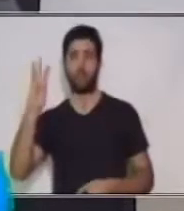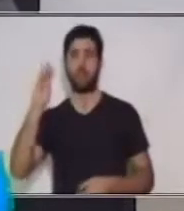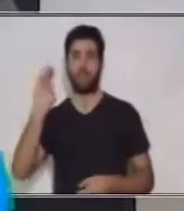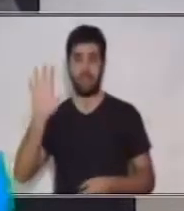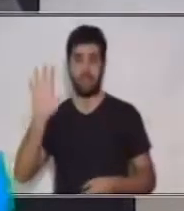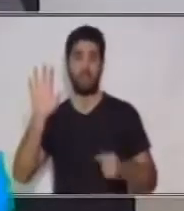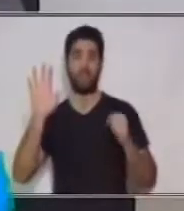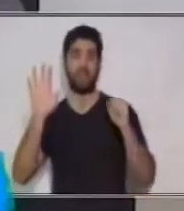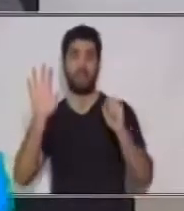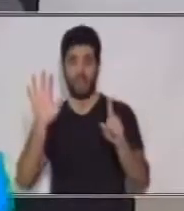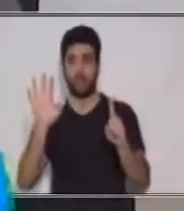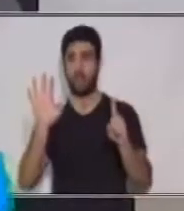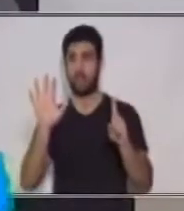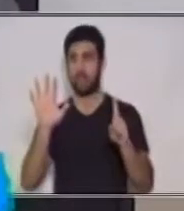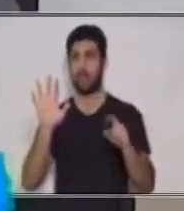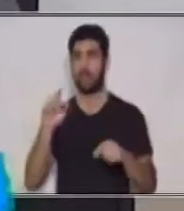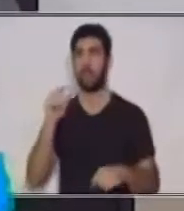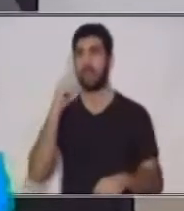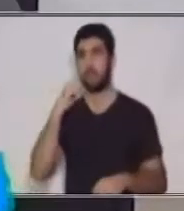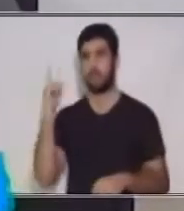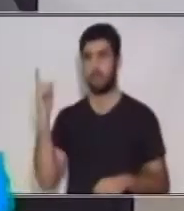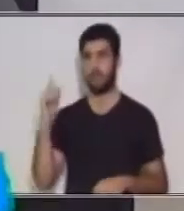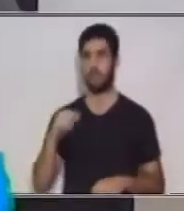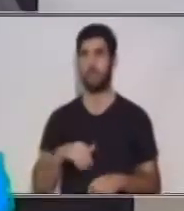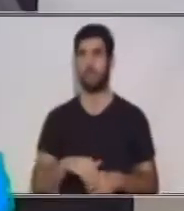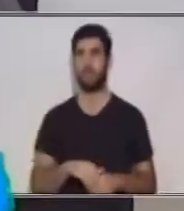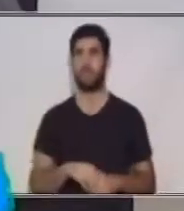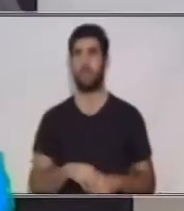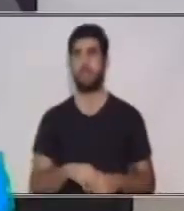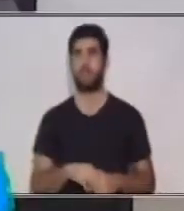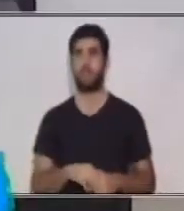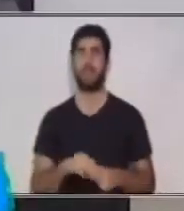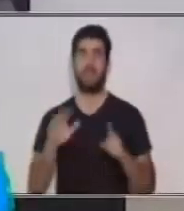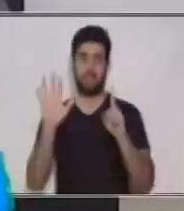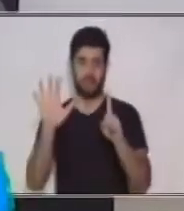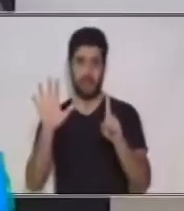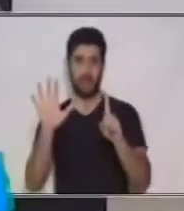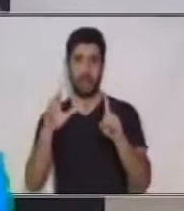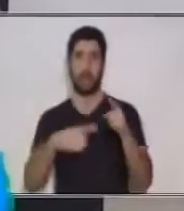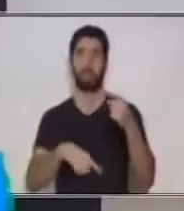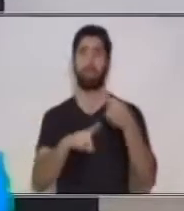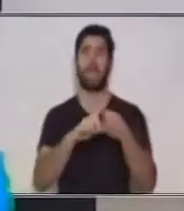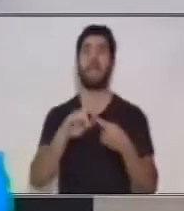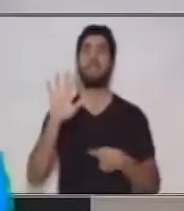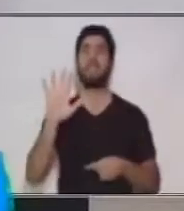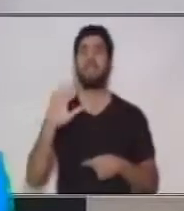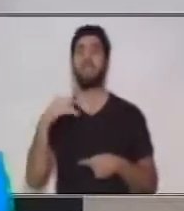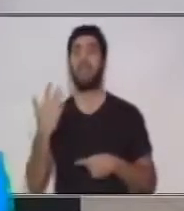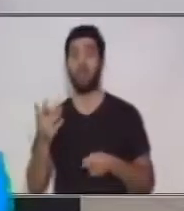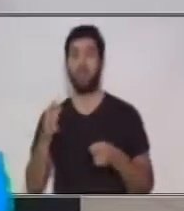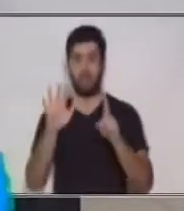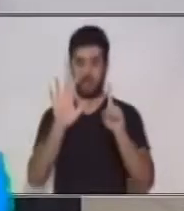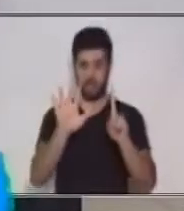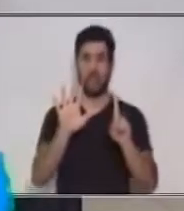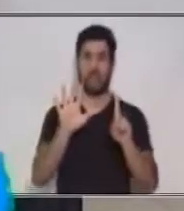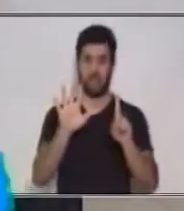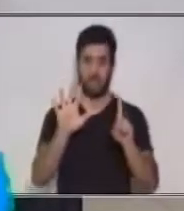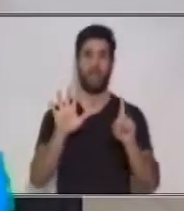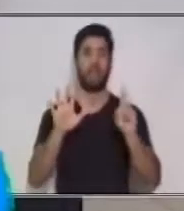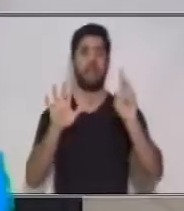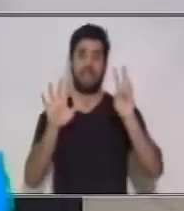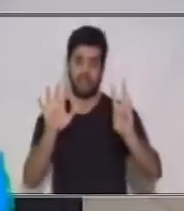colocar en el número mayor para luego comenzar a subir. 4, 5, 6, más 5, de nuevo puedes hacer la cuenta,